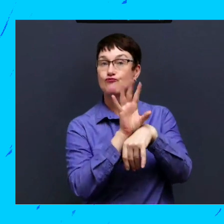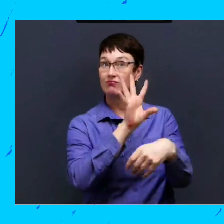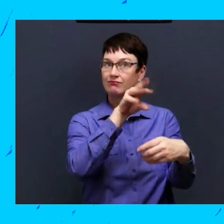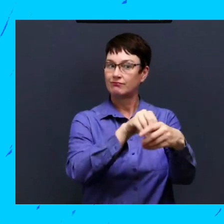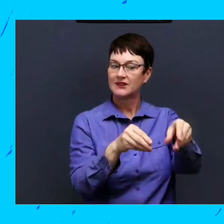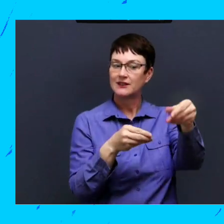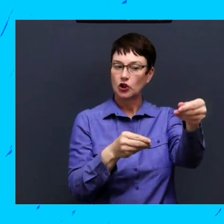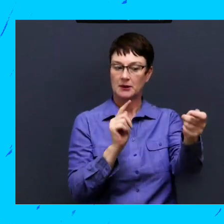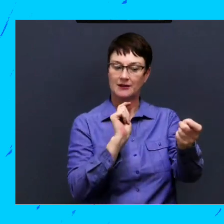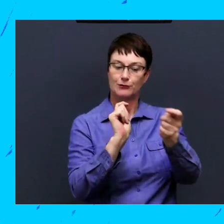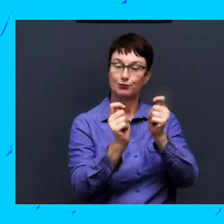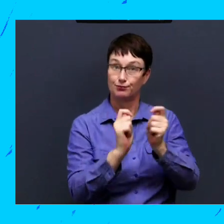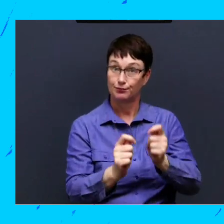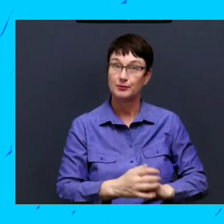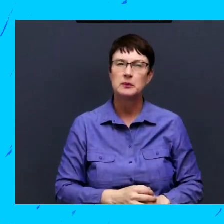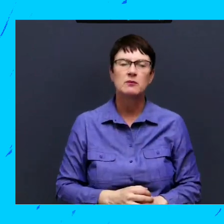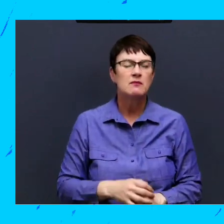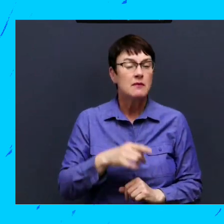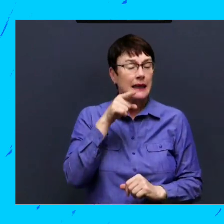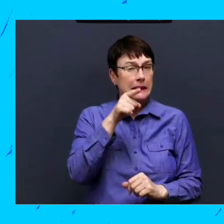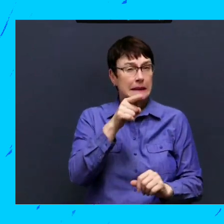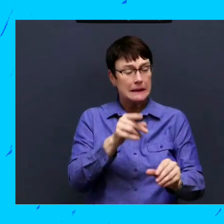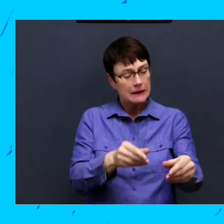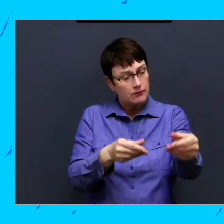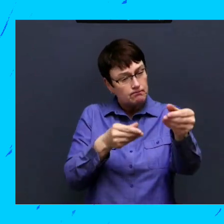para la salud de adolescentes.